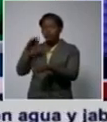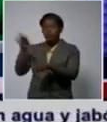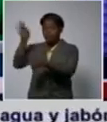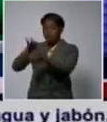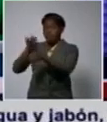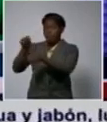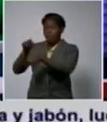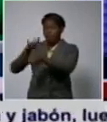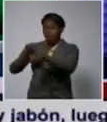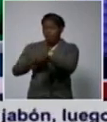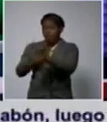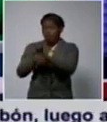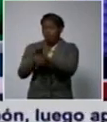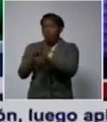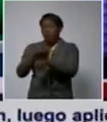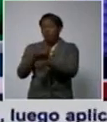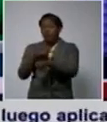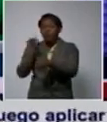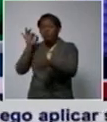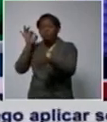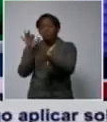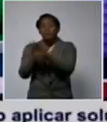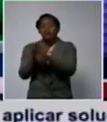el momento que hace un